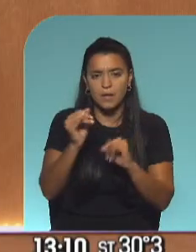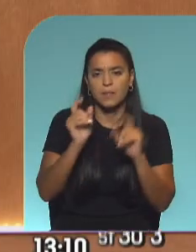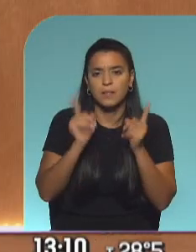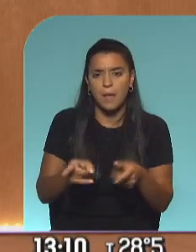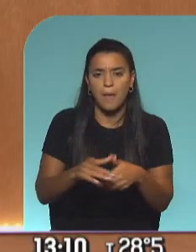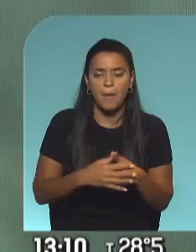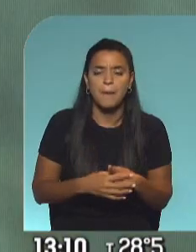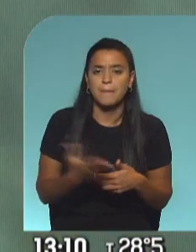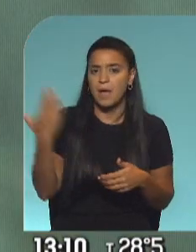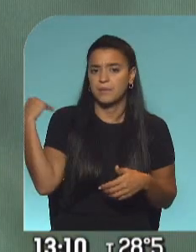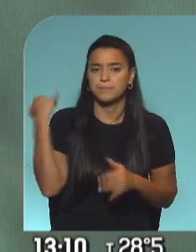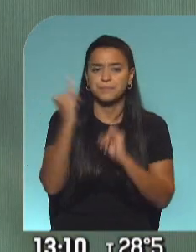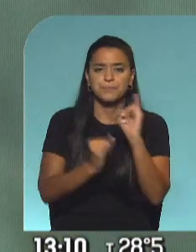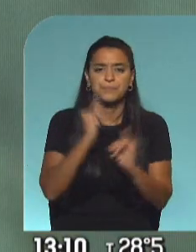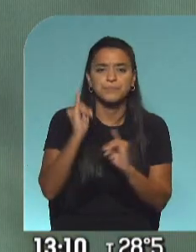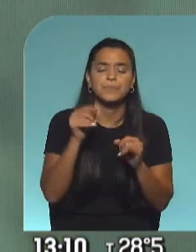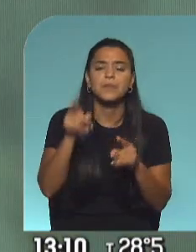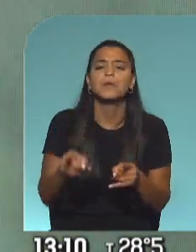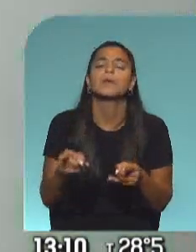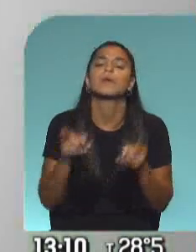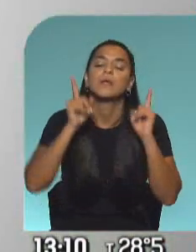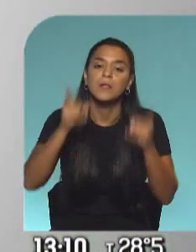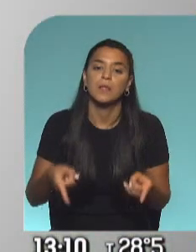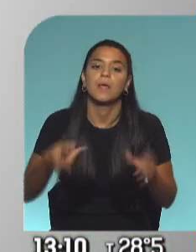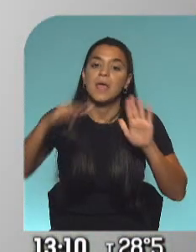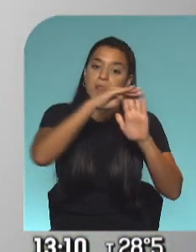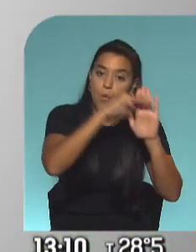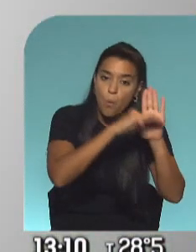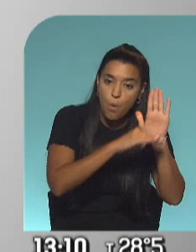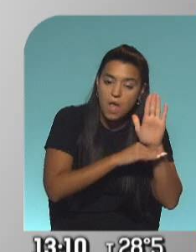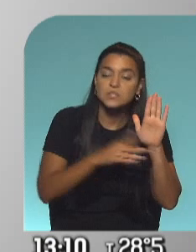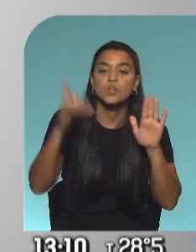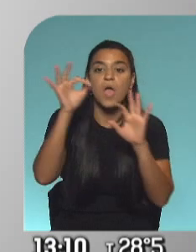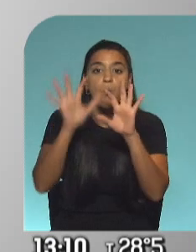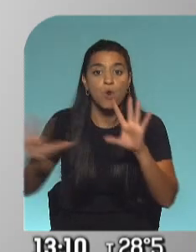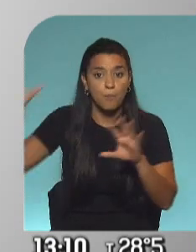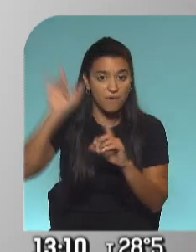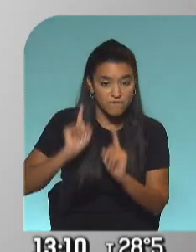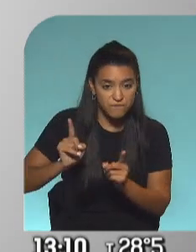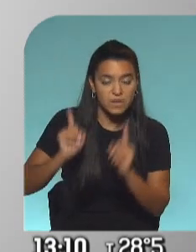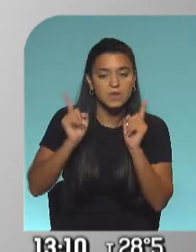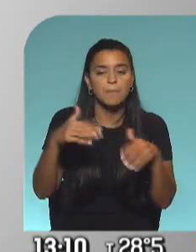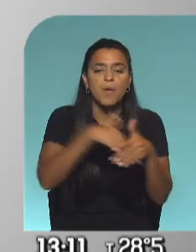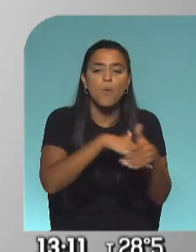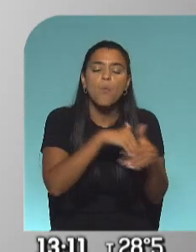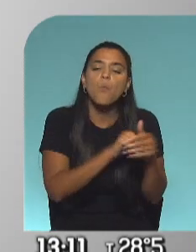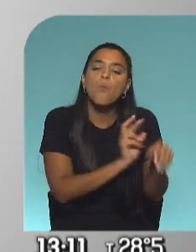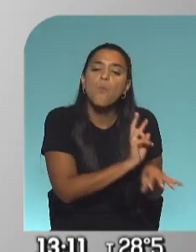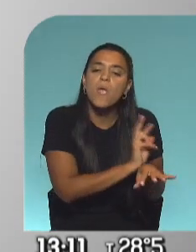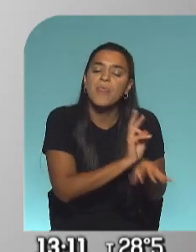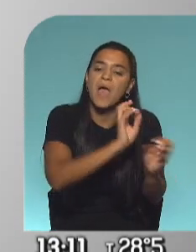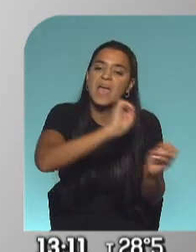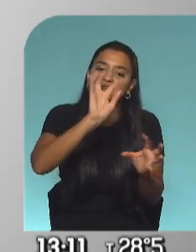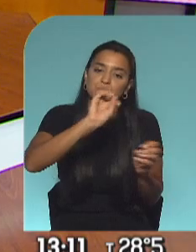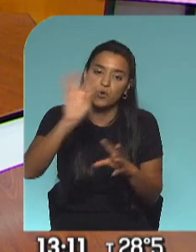Rulo, bien la otra vez. Mantienen vigentes también las regulaciones europeas y preserva las exportaciones